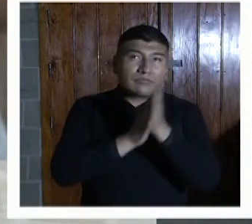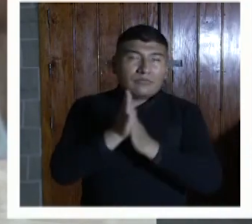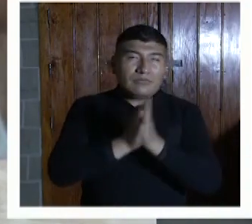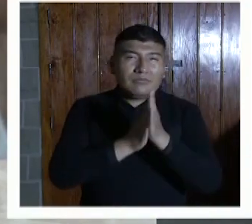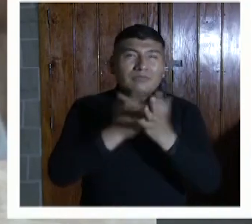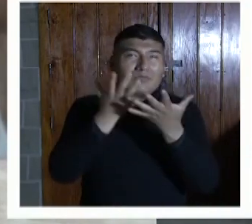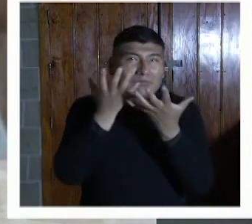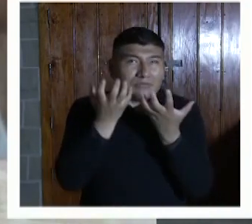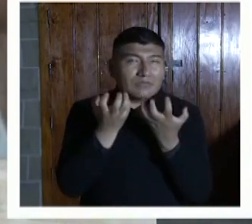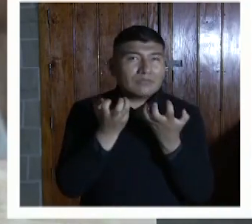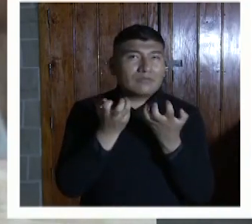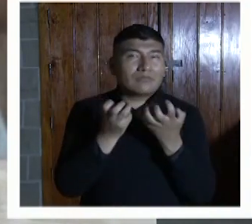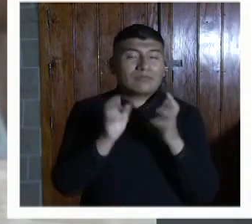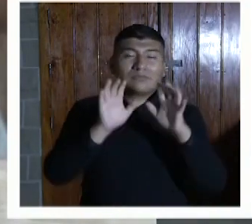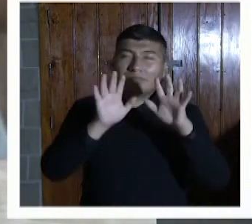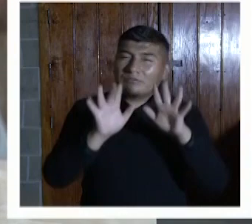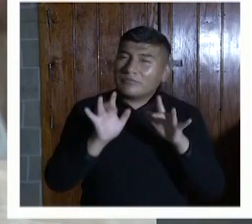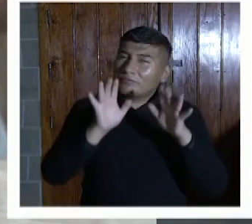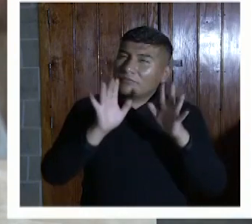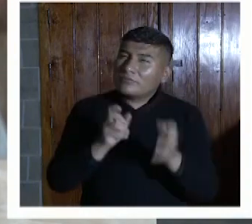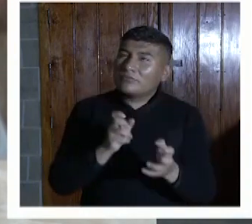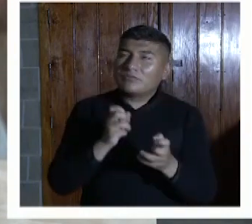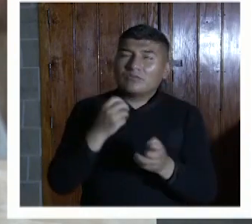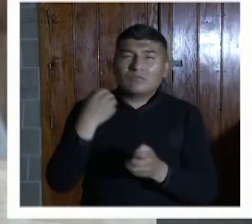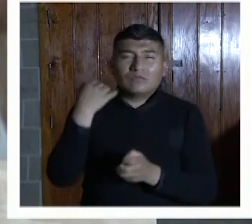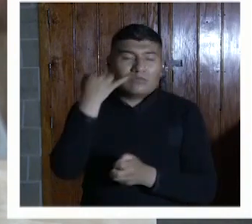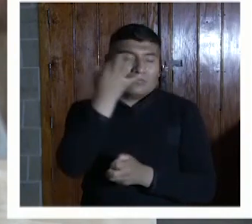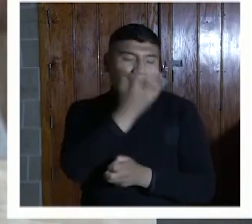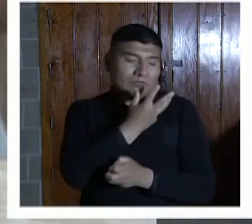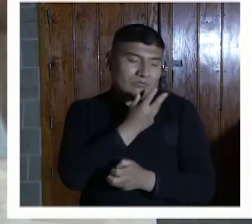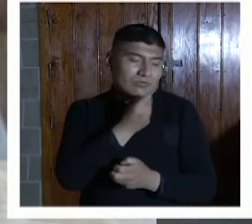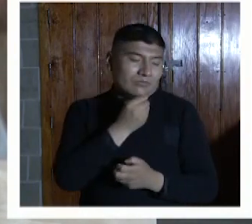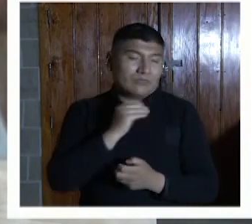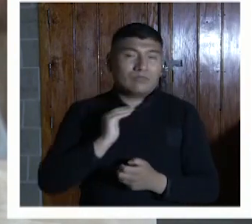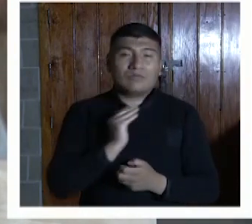sino los anhelos más nobles que podamos tener.